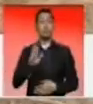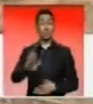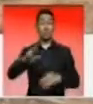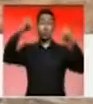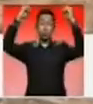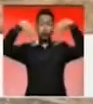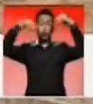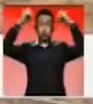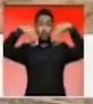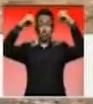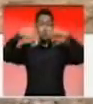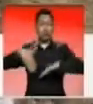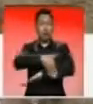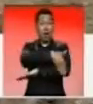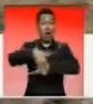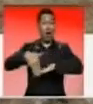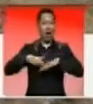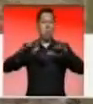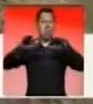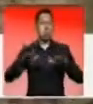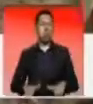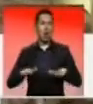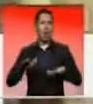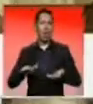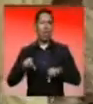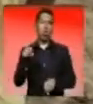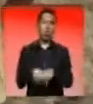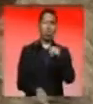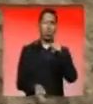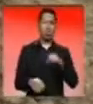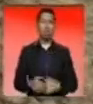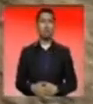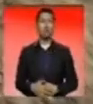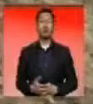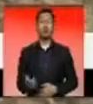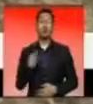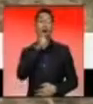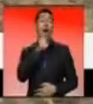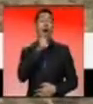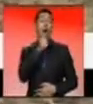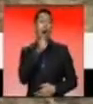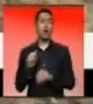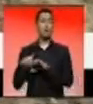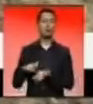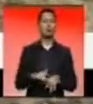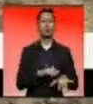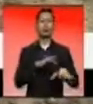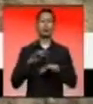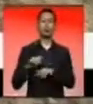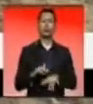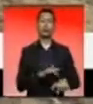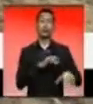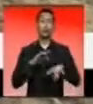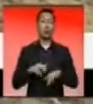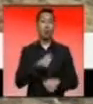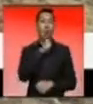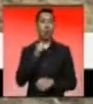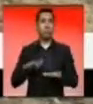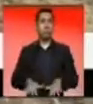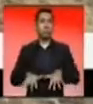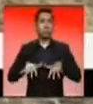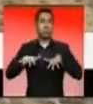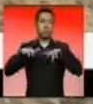que una parte de la vía colapse. Había un vertiente aquí en la vía donde el agua se profundizó y hubo